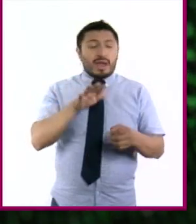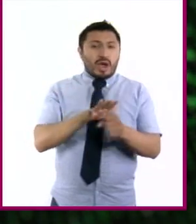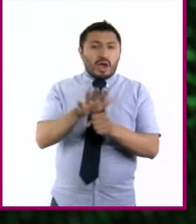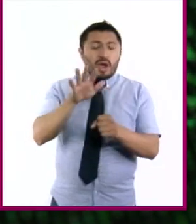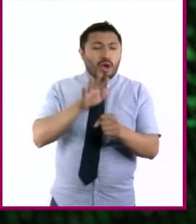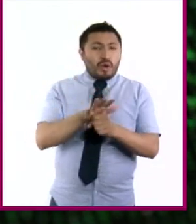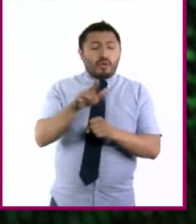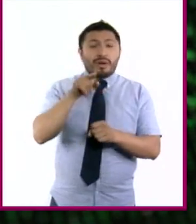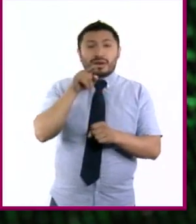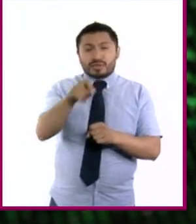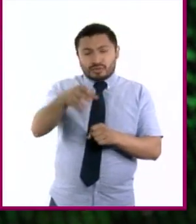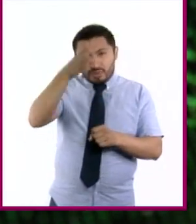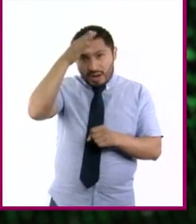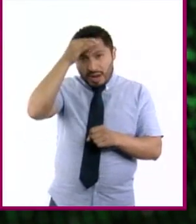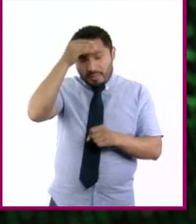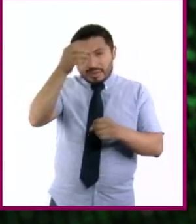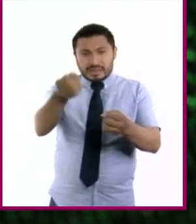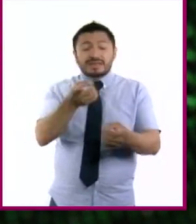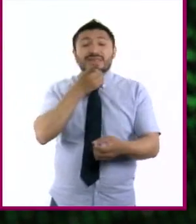en torno